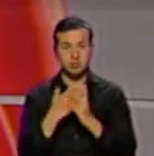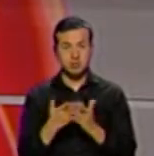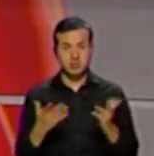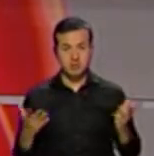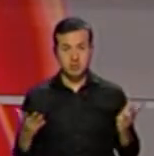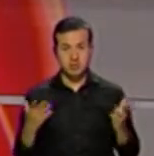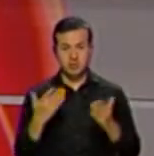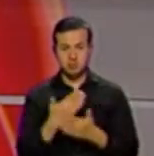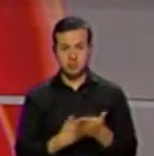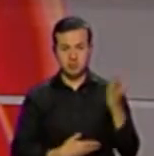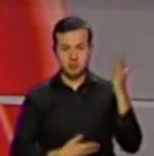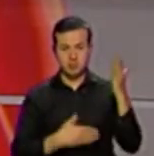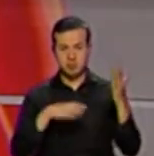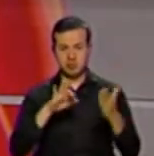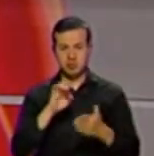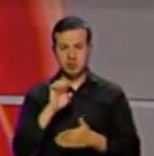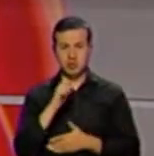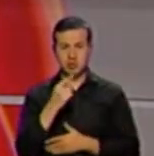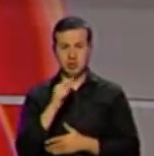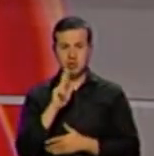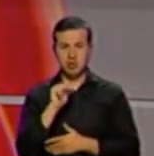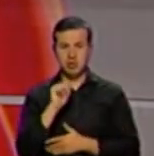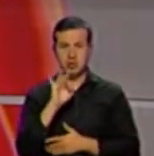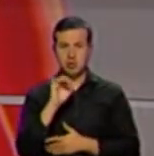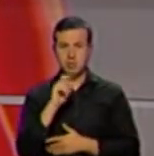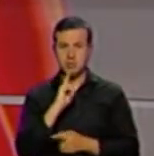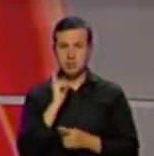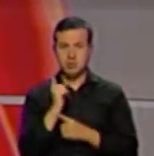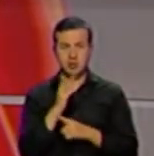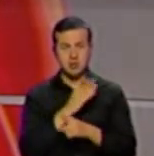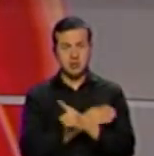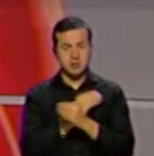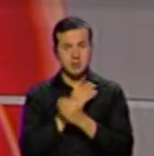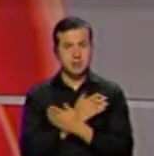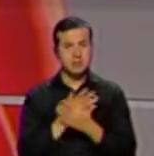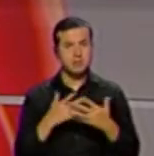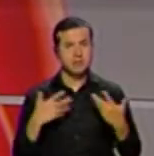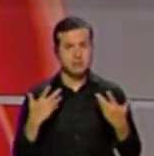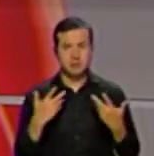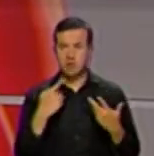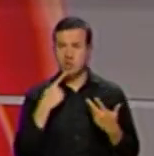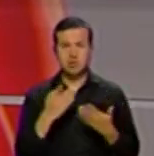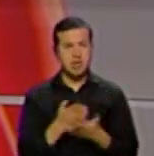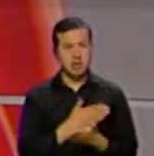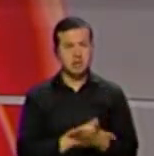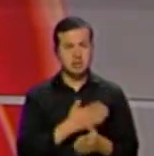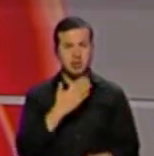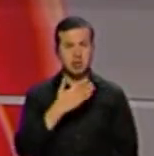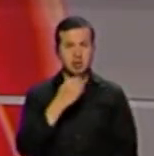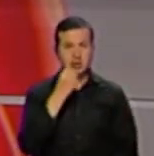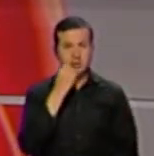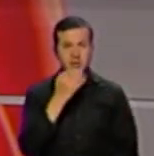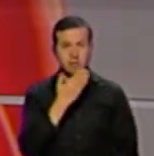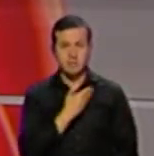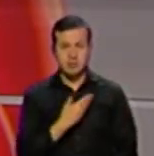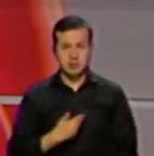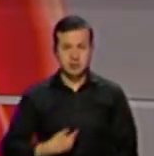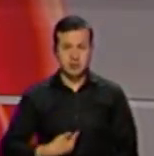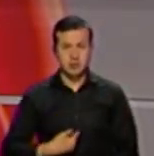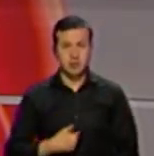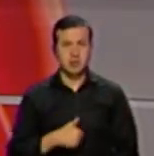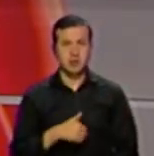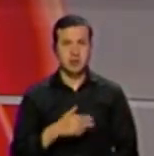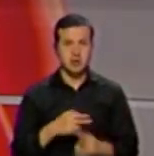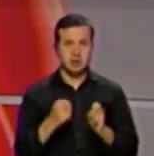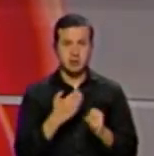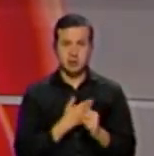una portada de diario El Telégrafo en la que se anticipaba el resultado. Se decía que el presidente de la República,